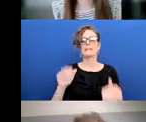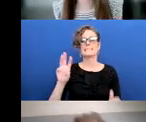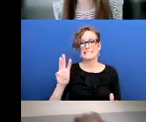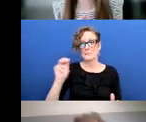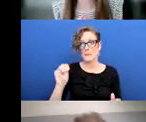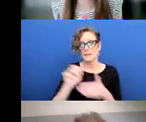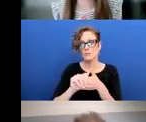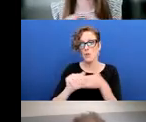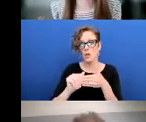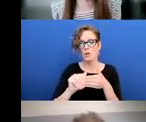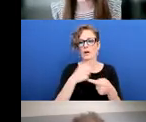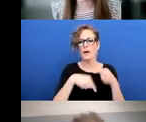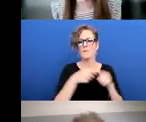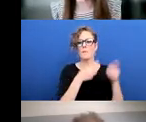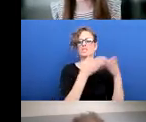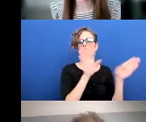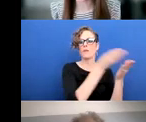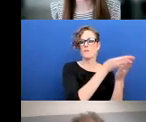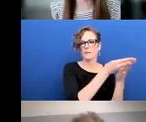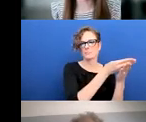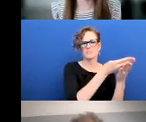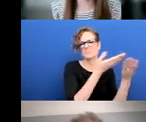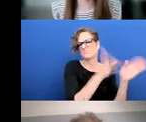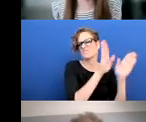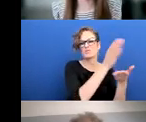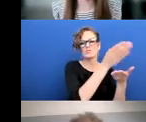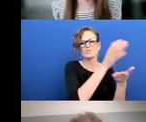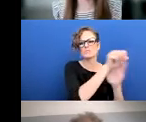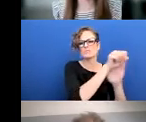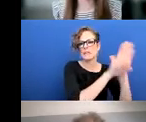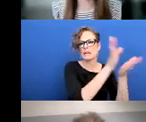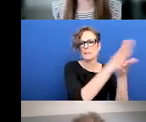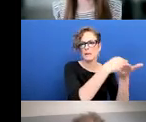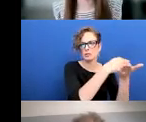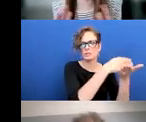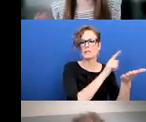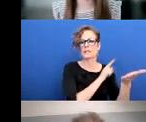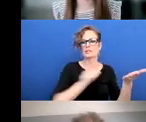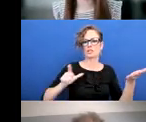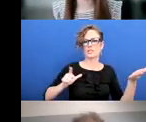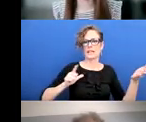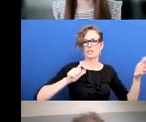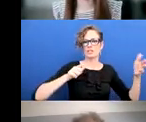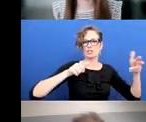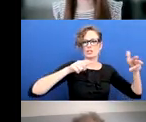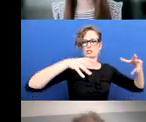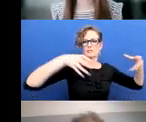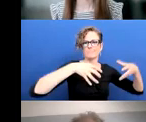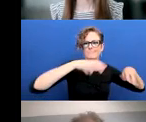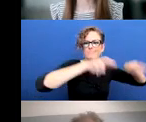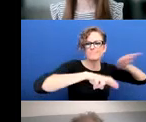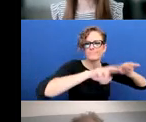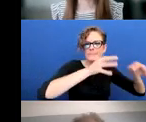6 millones de dólares que vino del Fondo General, que es parte del Estado, de la Tesorería General del